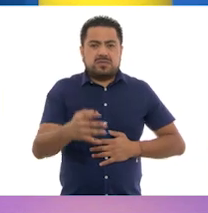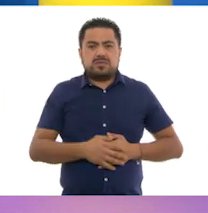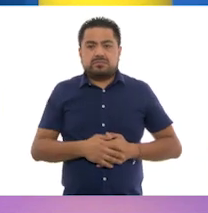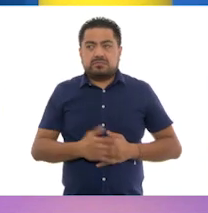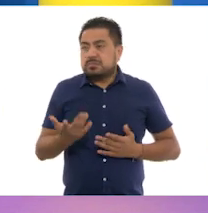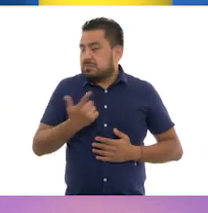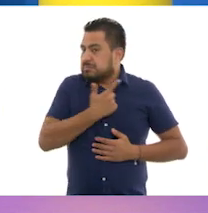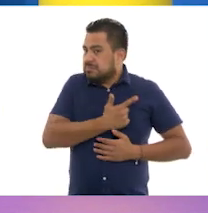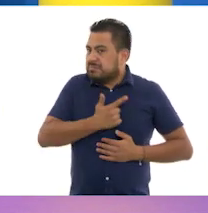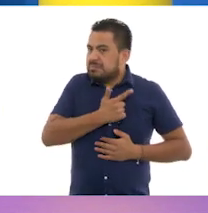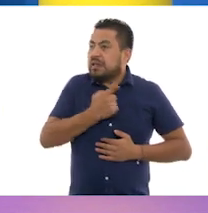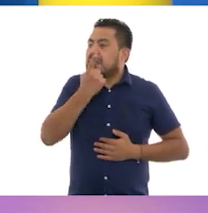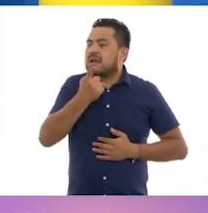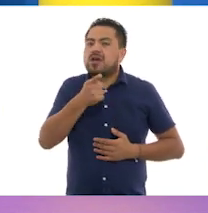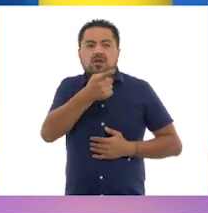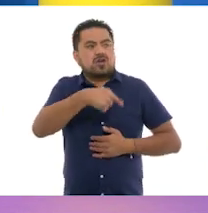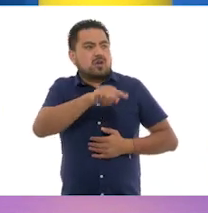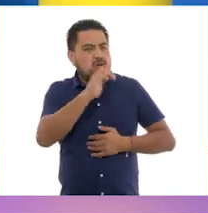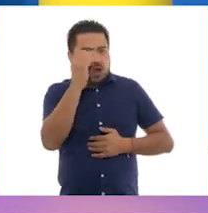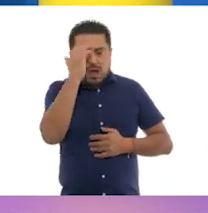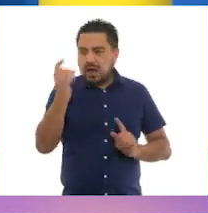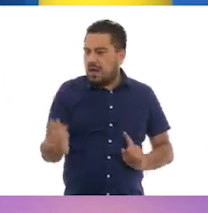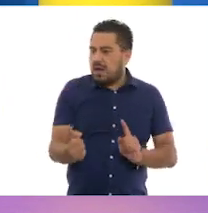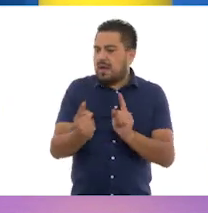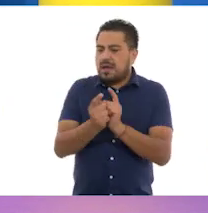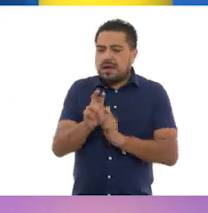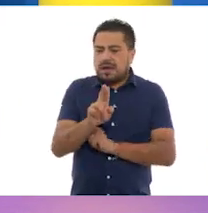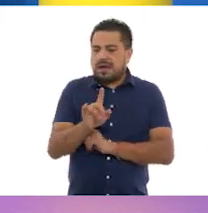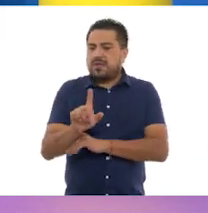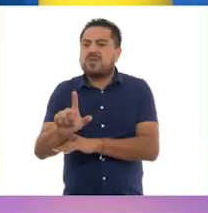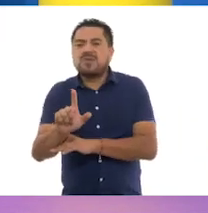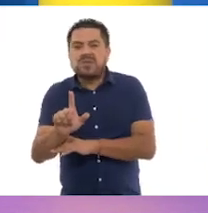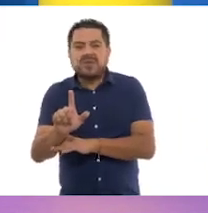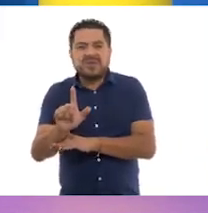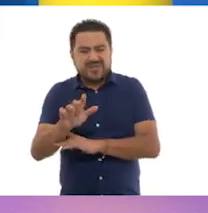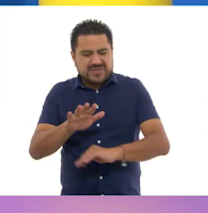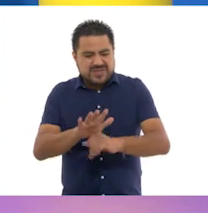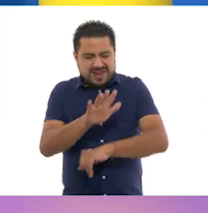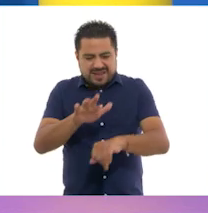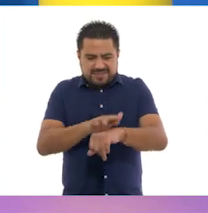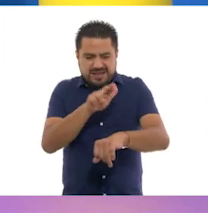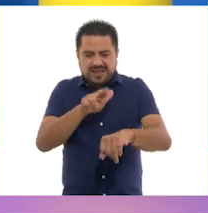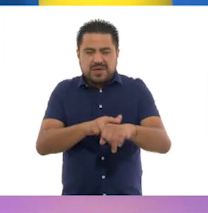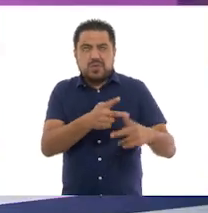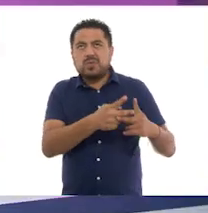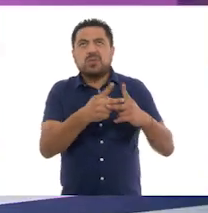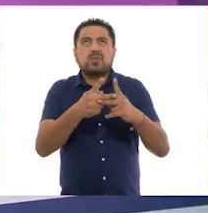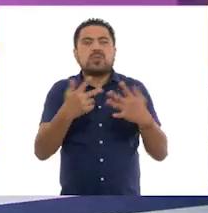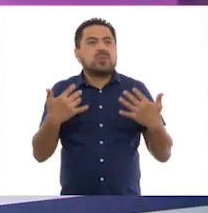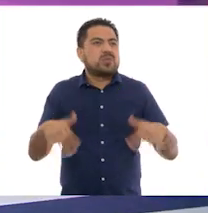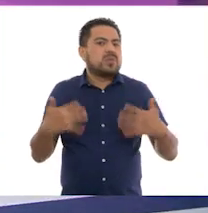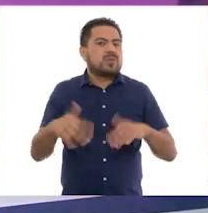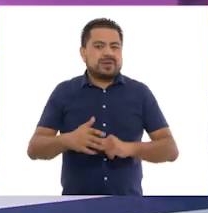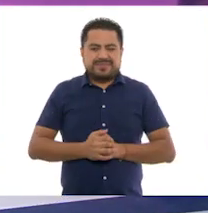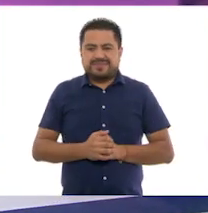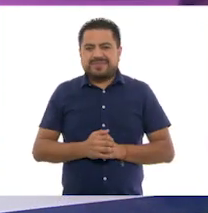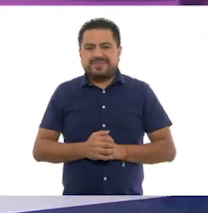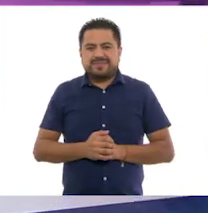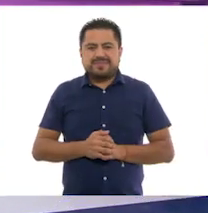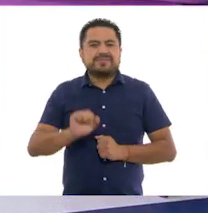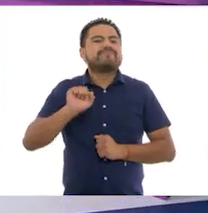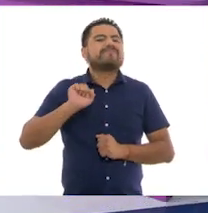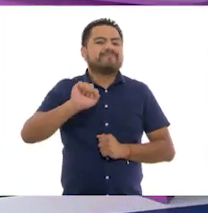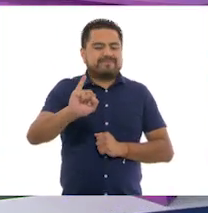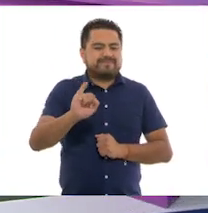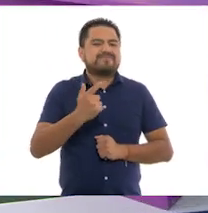poco no les gustaría decir que ustedes conocieron a Raulito, el gran astronauta? Obvio. Por